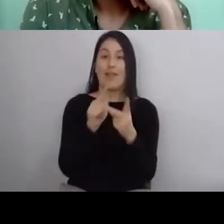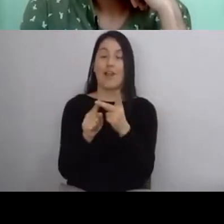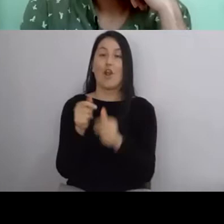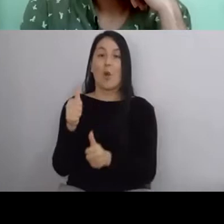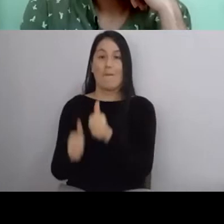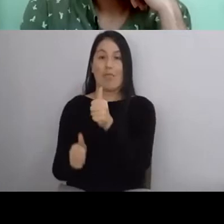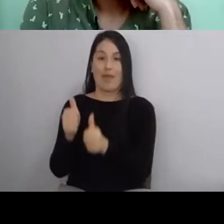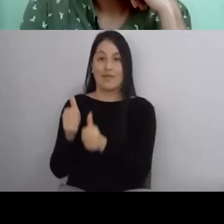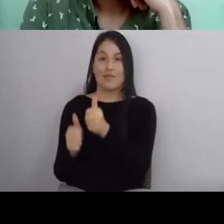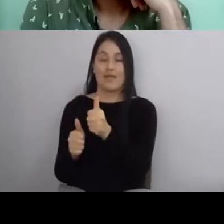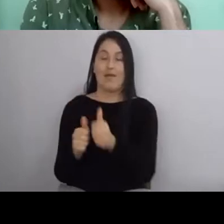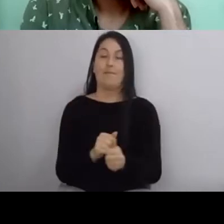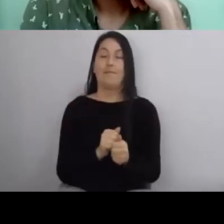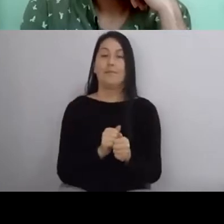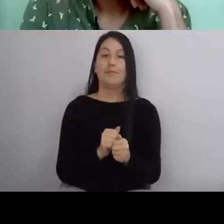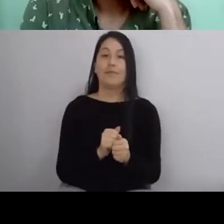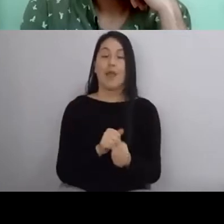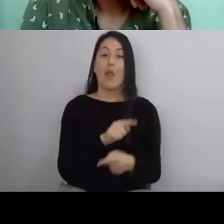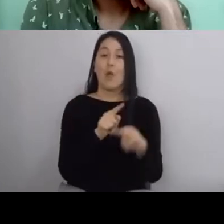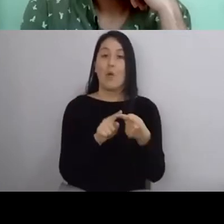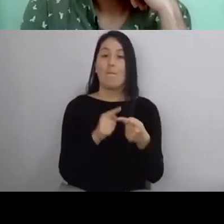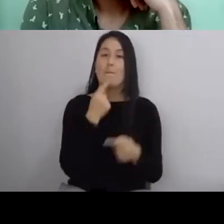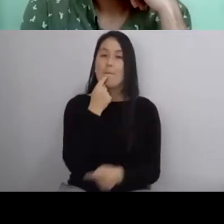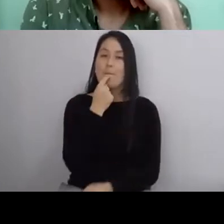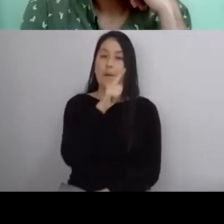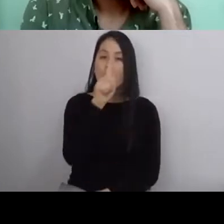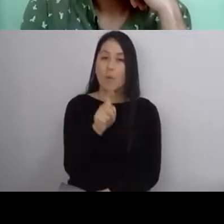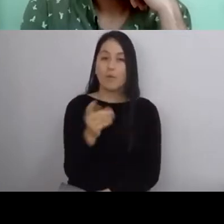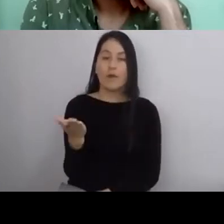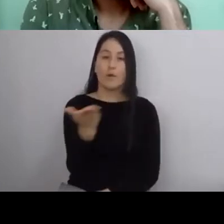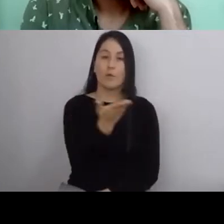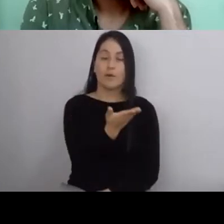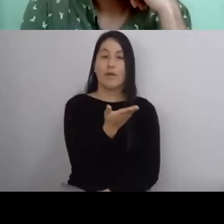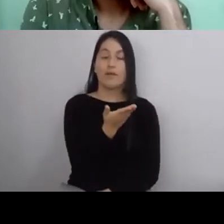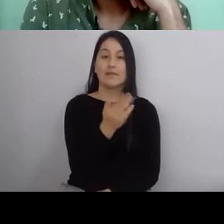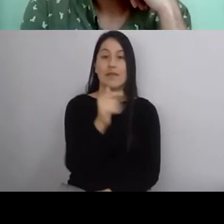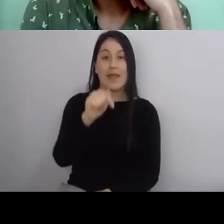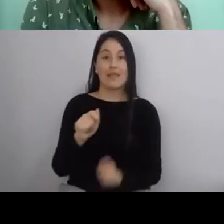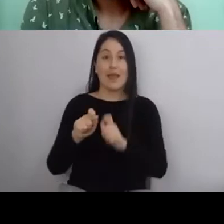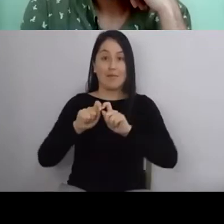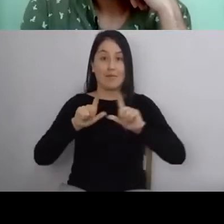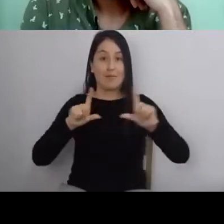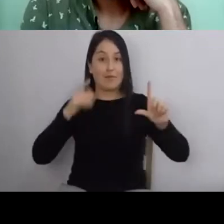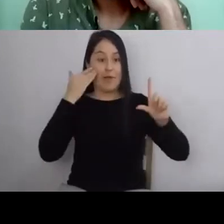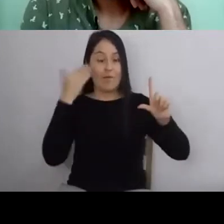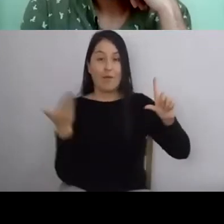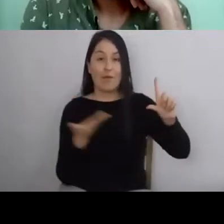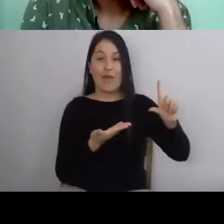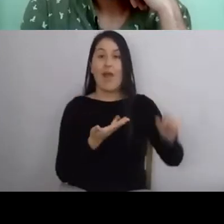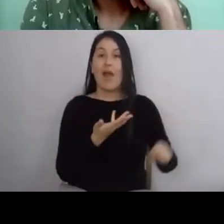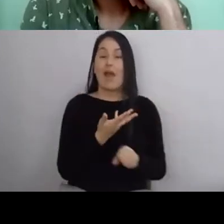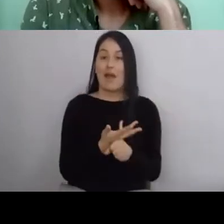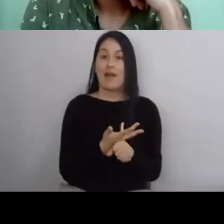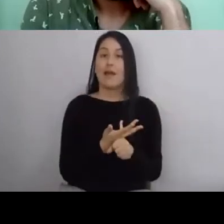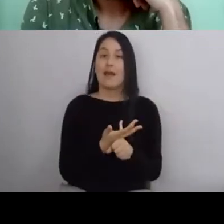otra. Entonces, quería partir con una pregunta para ustedes. Y acá en la diapositiva que estamos viendo aparece